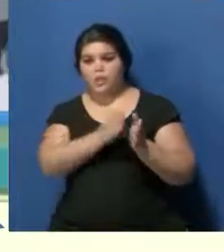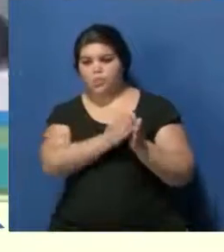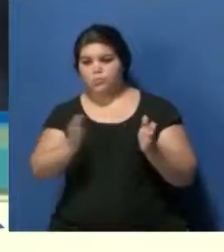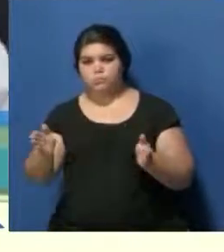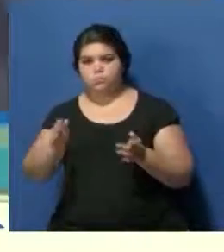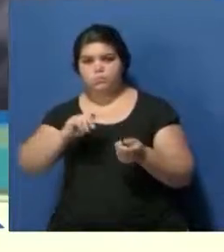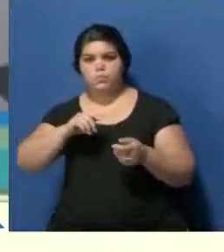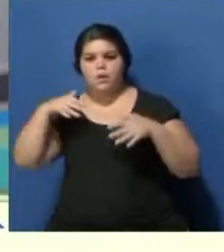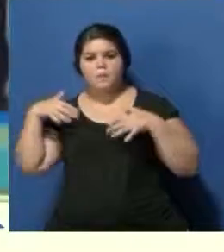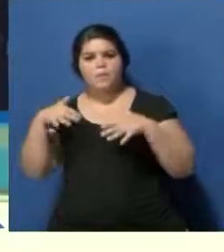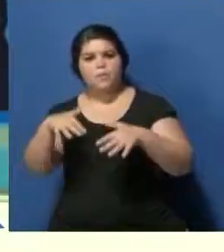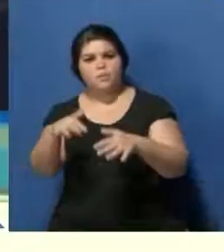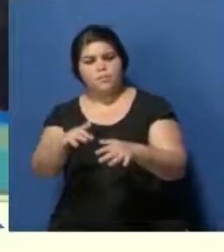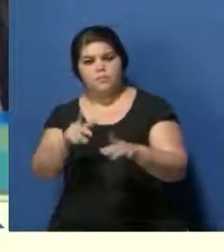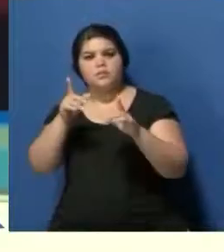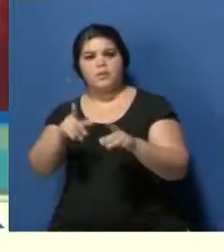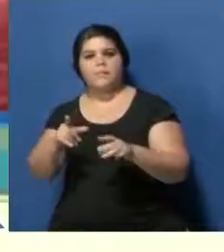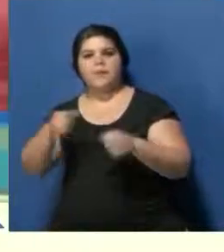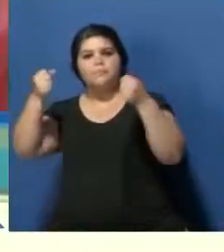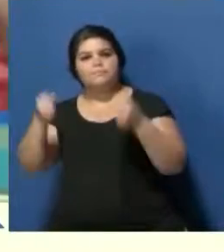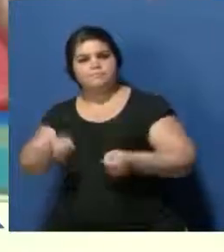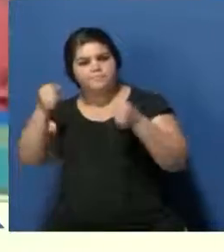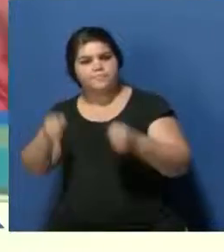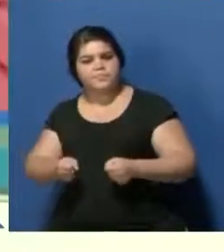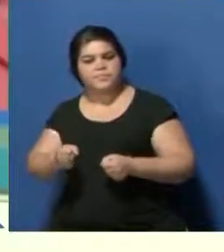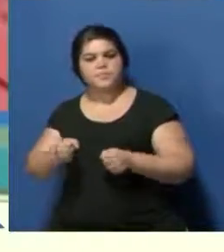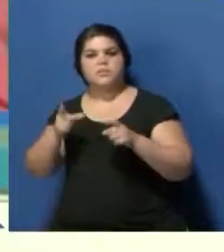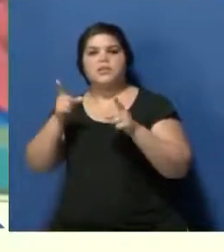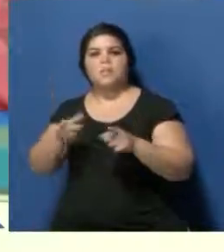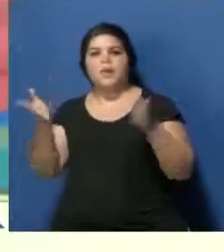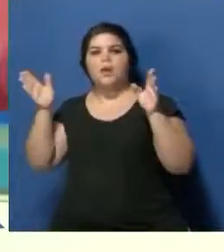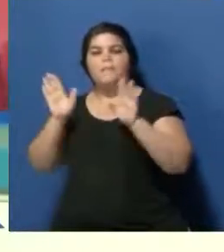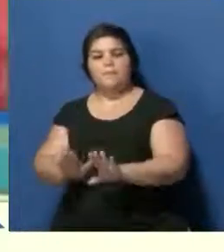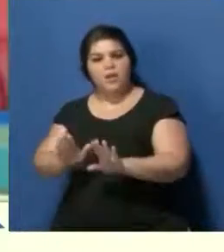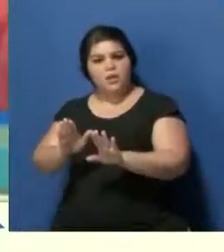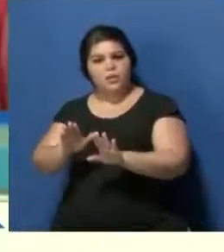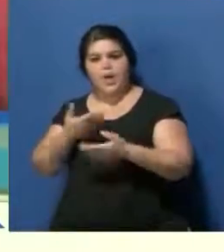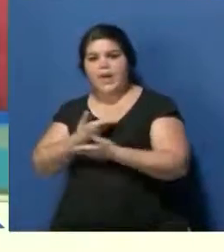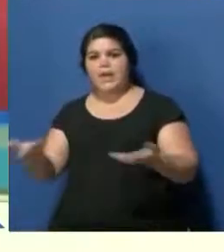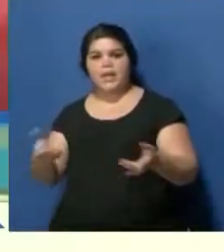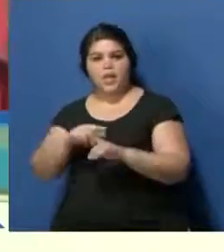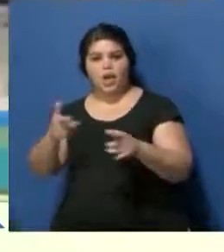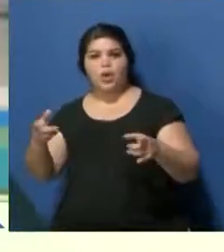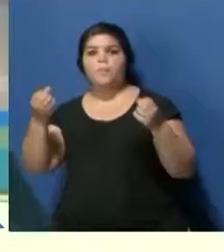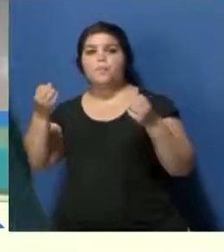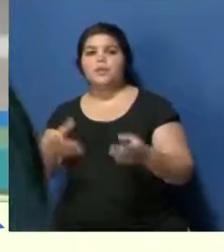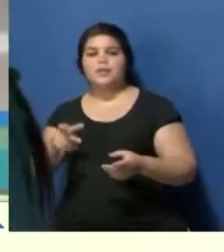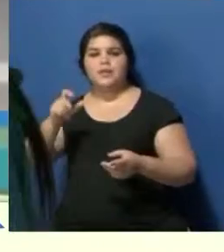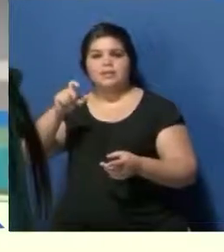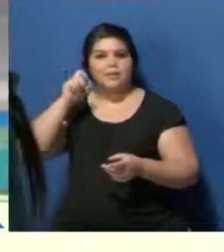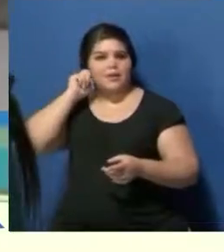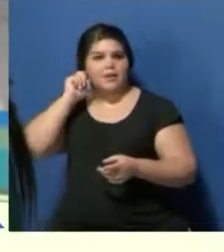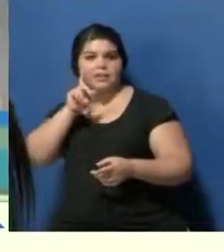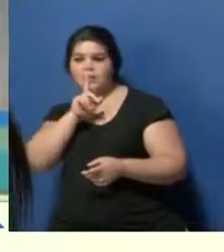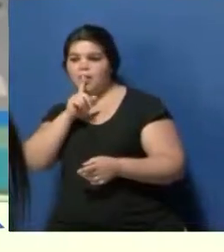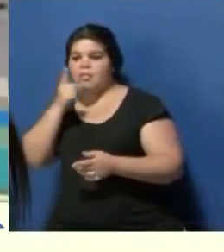muchísimas movilizaciones, manifestaciones, huelgas parciales. No ha habido una huelga general simplemente porque la CGT decidió finalmente que